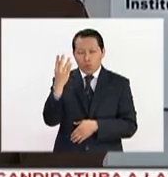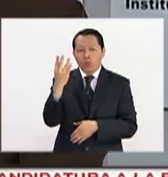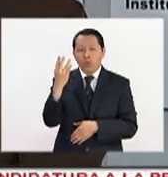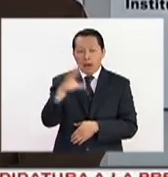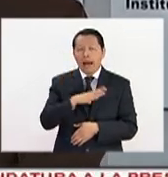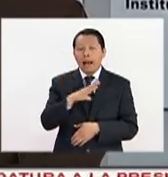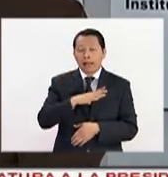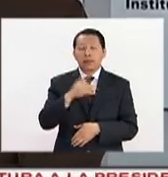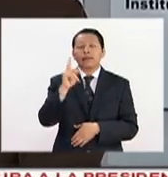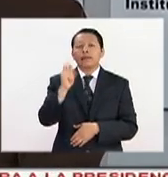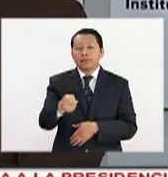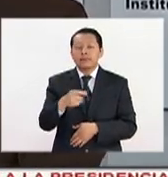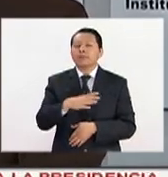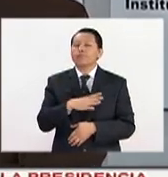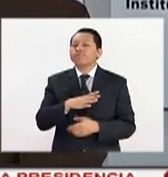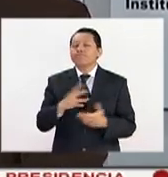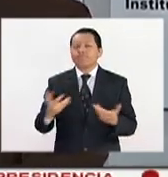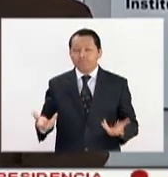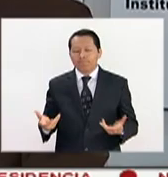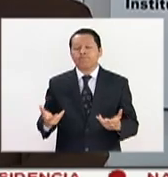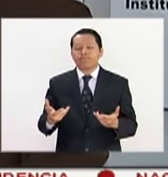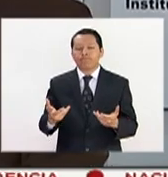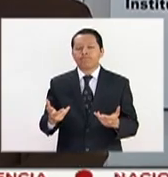los auxiliares y los propios